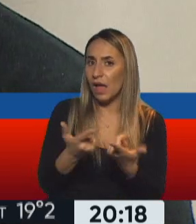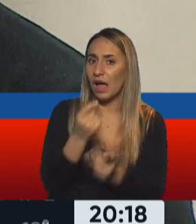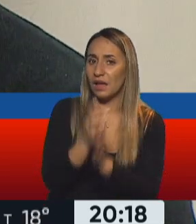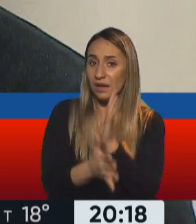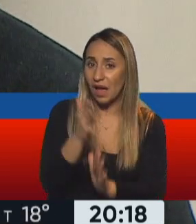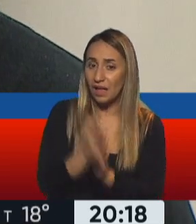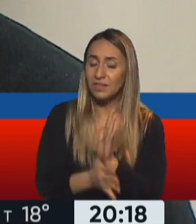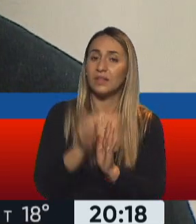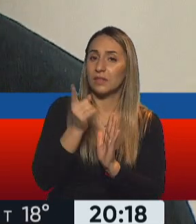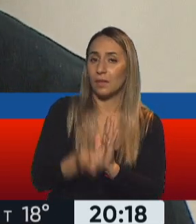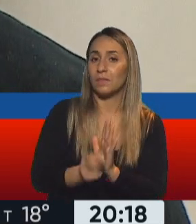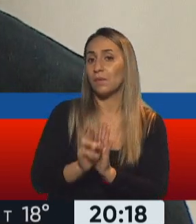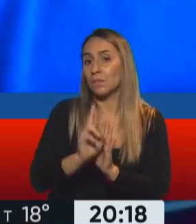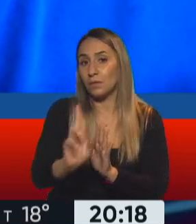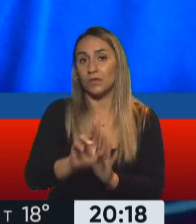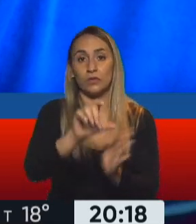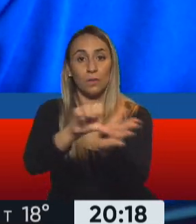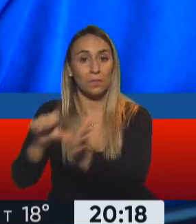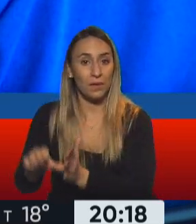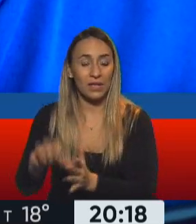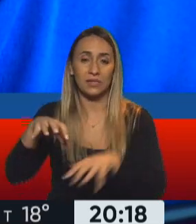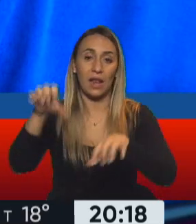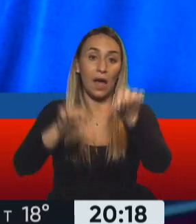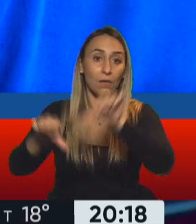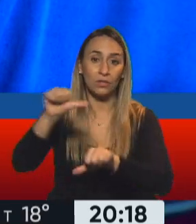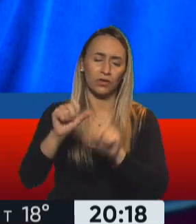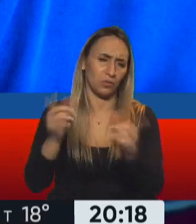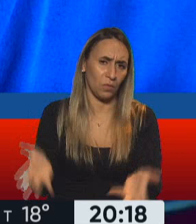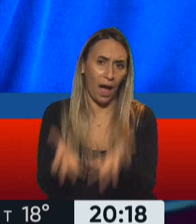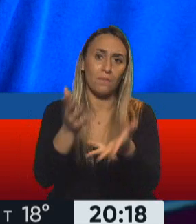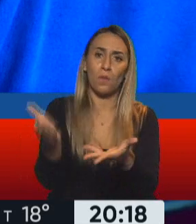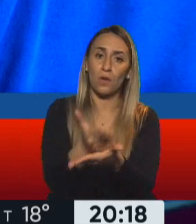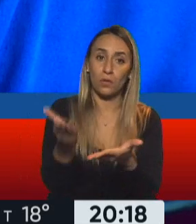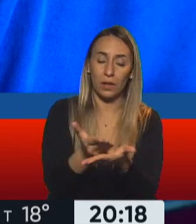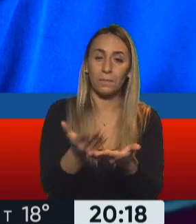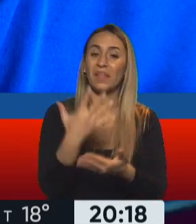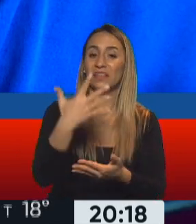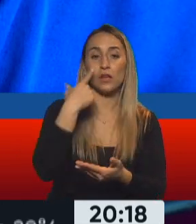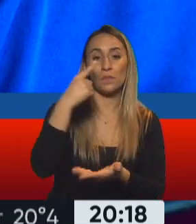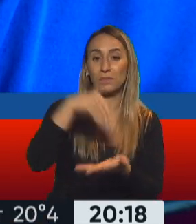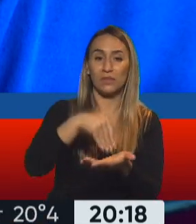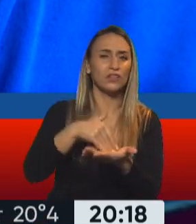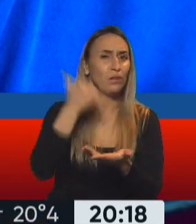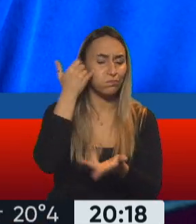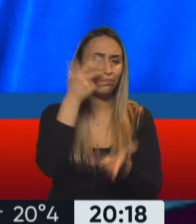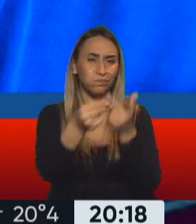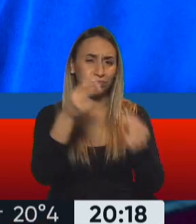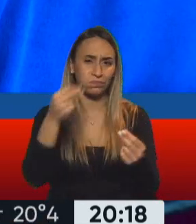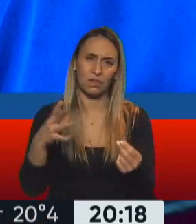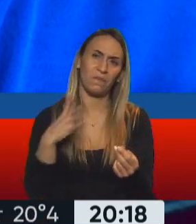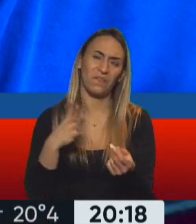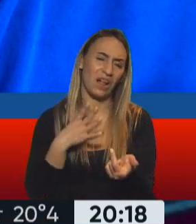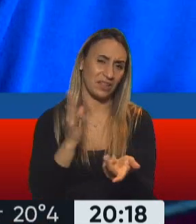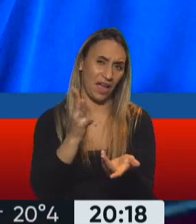puedan producir las vacunas que tanto hacen falta. Se llevan aplicadas 5.000 millones de dosis de vacunas en el mundo y falta